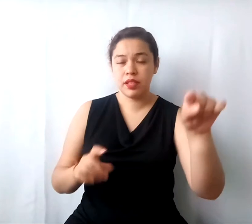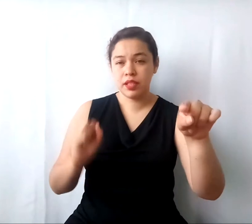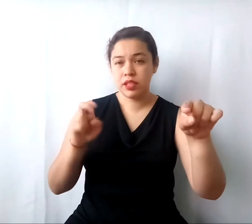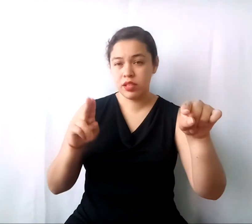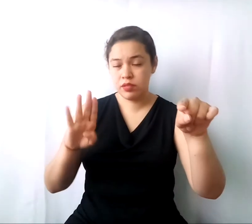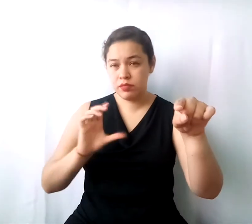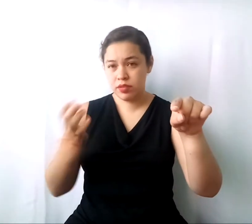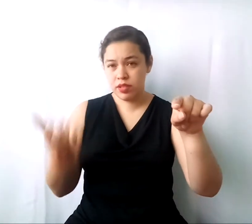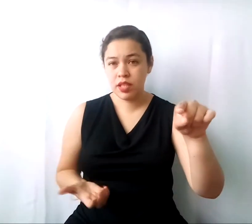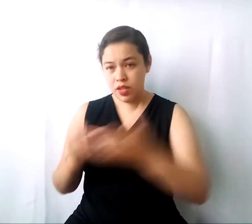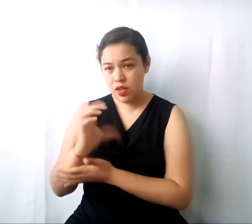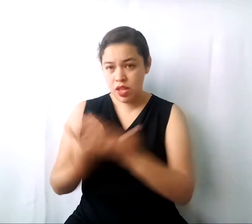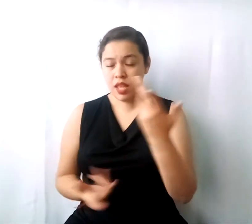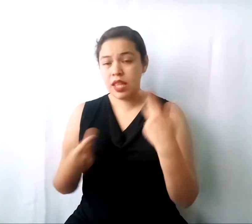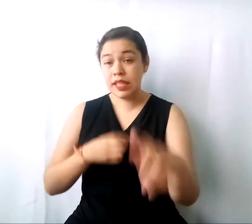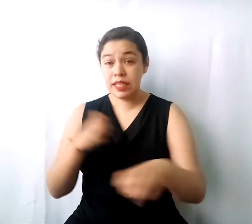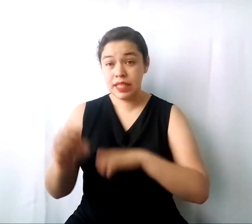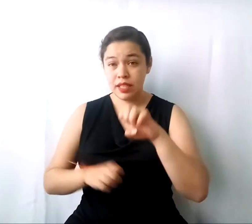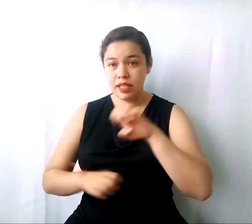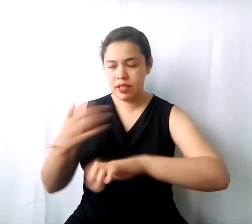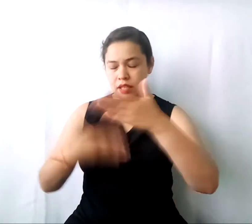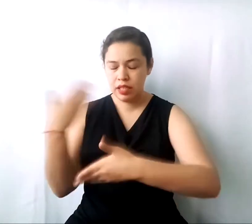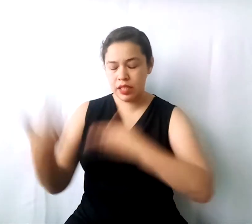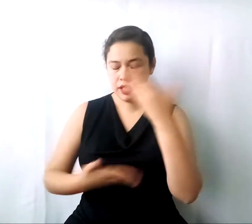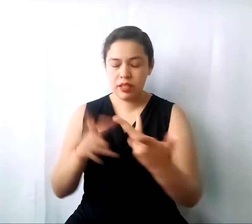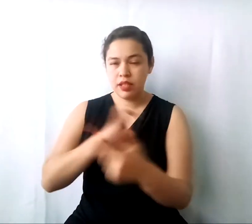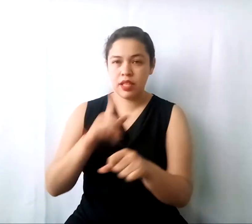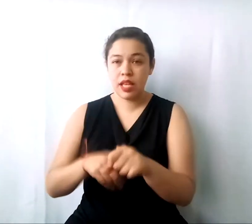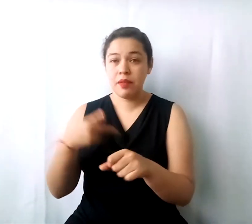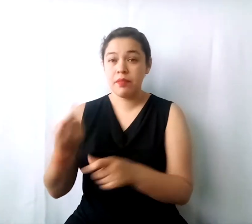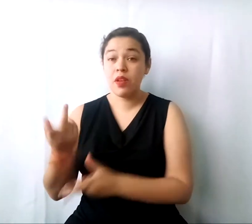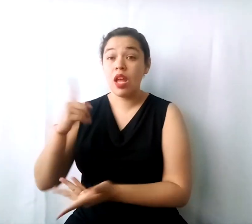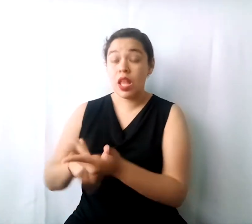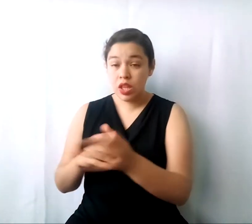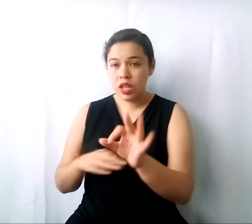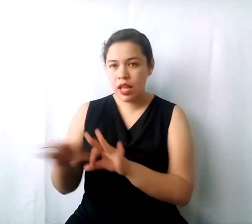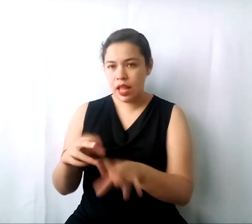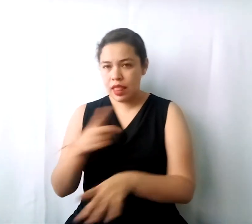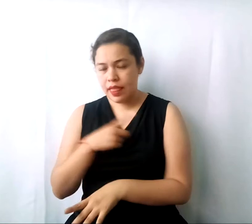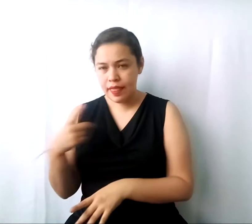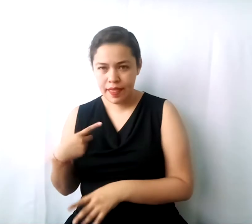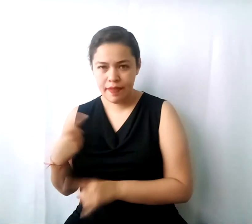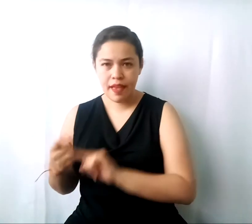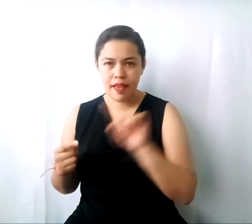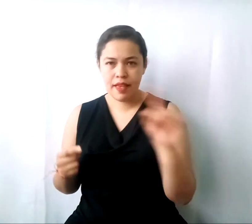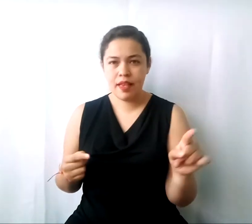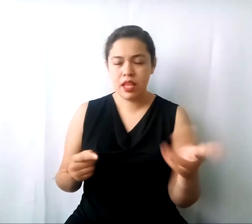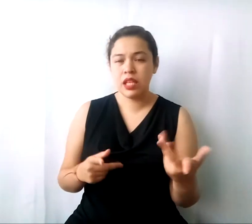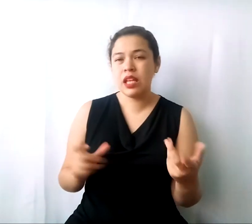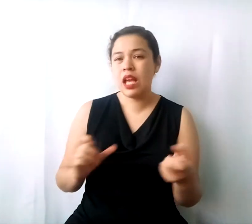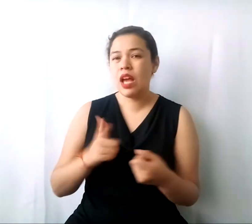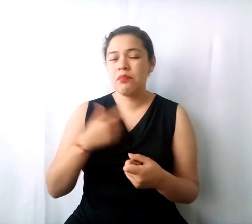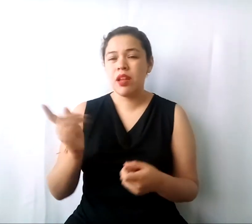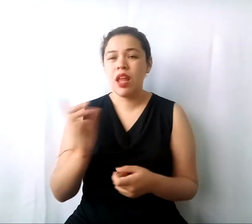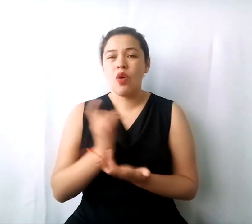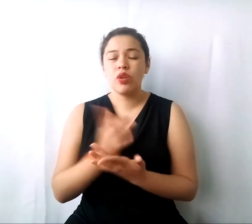servicios especializados, pero tiene que haber trabajadores. Si se presta en lo personal, pues no hay trabajadores. Ahí no